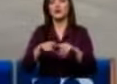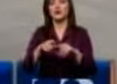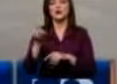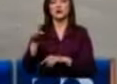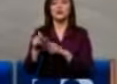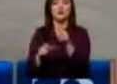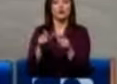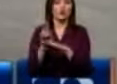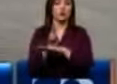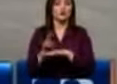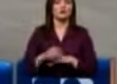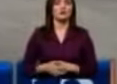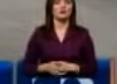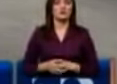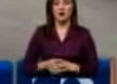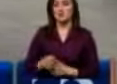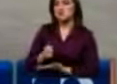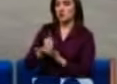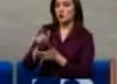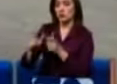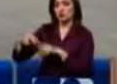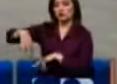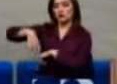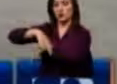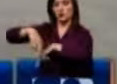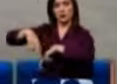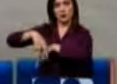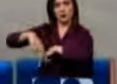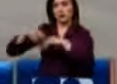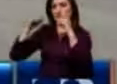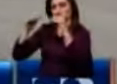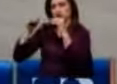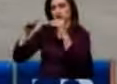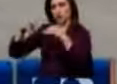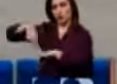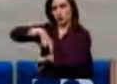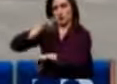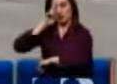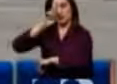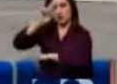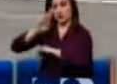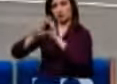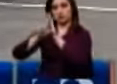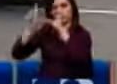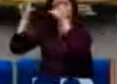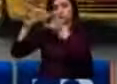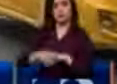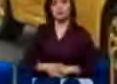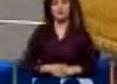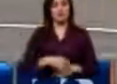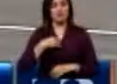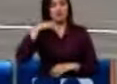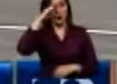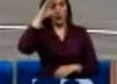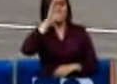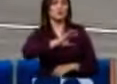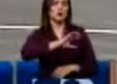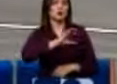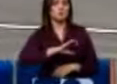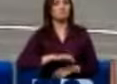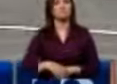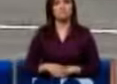¿Se está ayudando también a los peatones para que puedan cruzar? Sí, como ustedes pueden ver, estamos con nuestros agentes civiles de